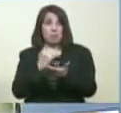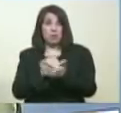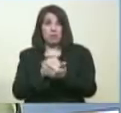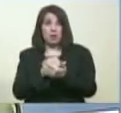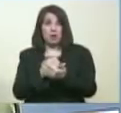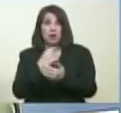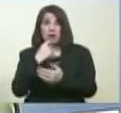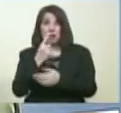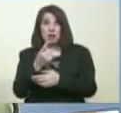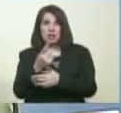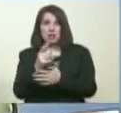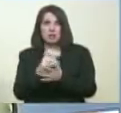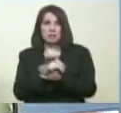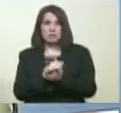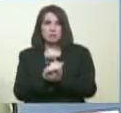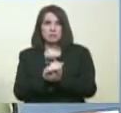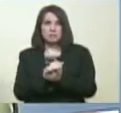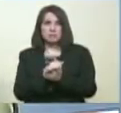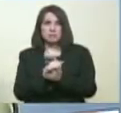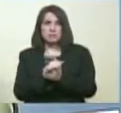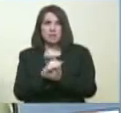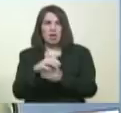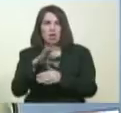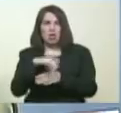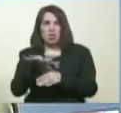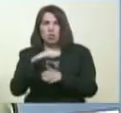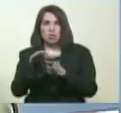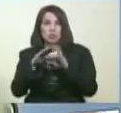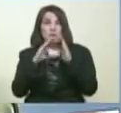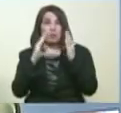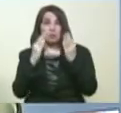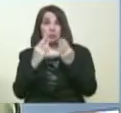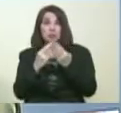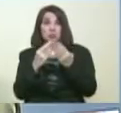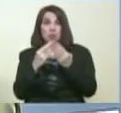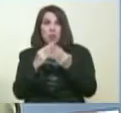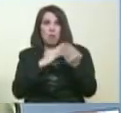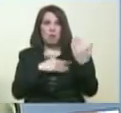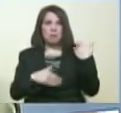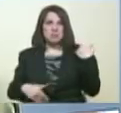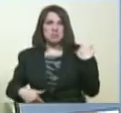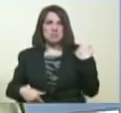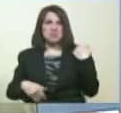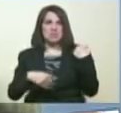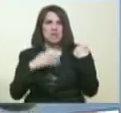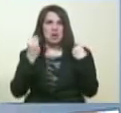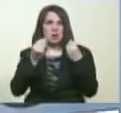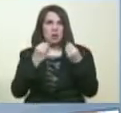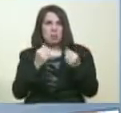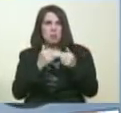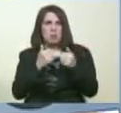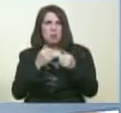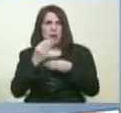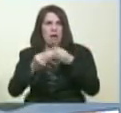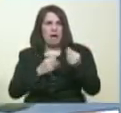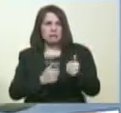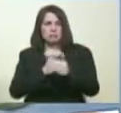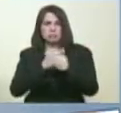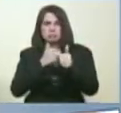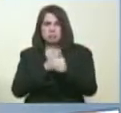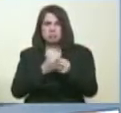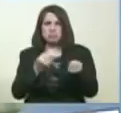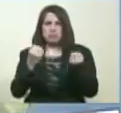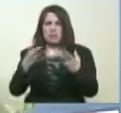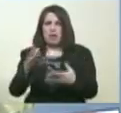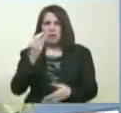diga. ¿En qué lugar del mundo un presidente está preocupado por llevarle los mercados, el mercado mensual, a la casa,